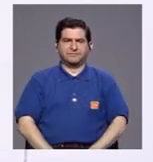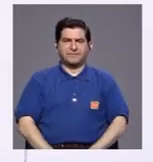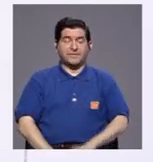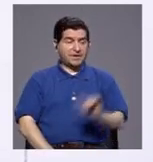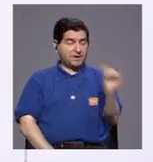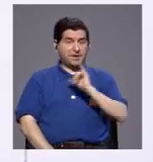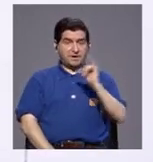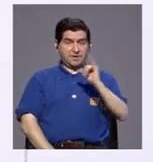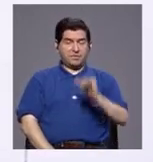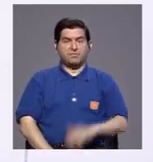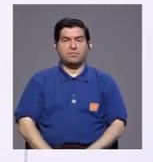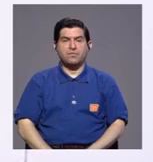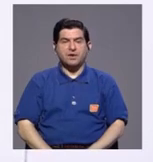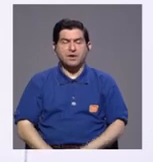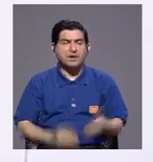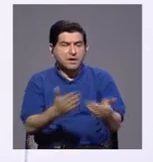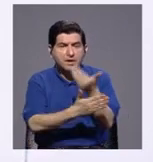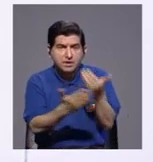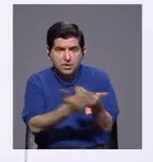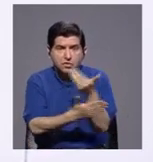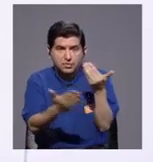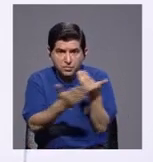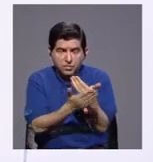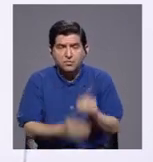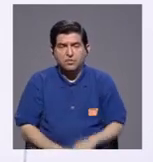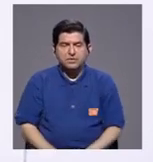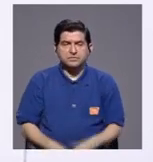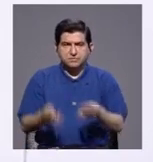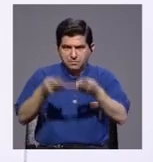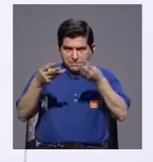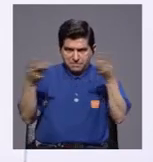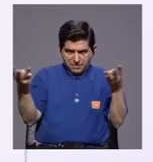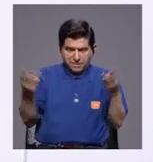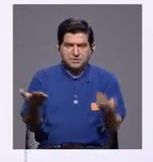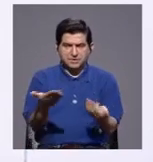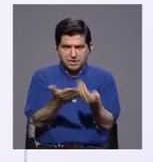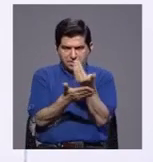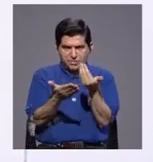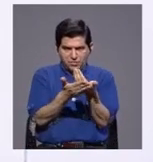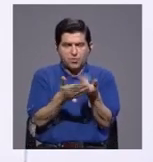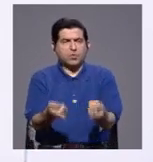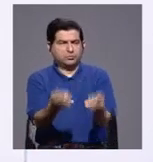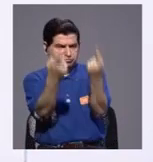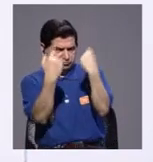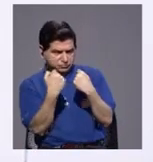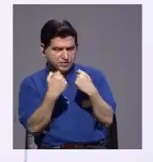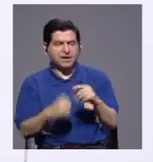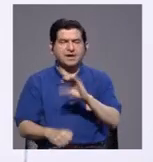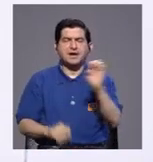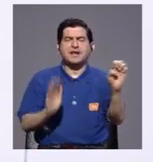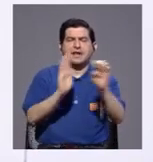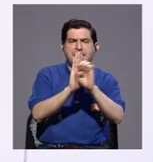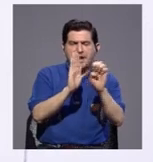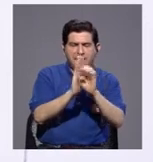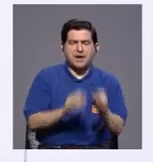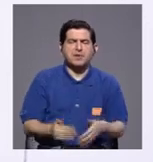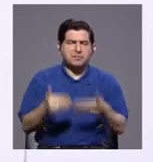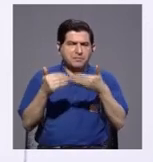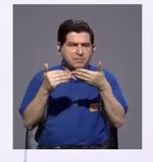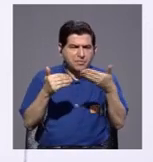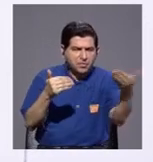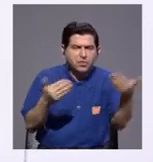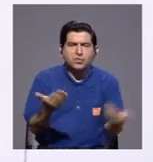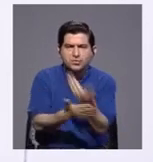hemos también podido innovar en traer materiales muy recientes verdad y ejemplos de cosas muy recientes